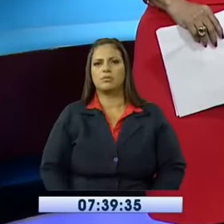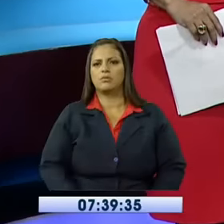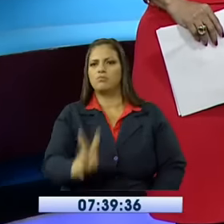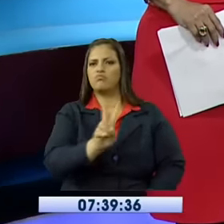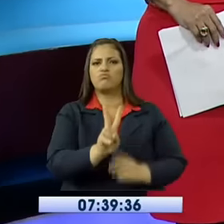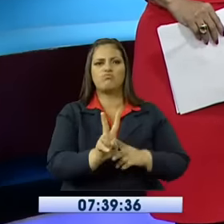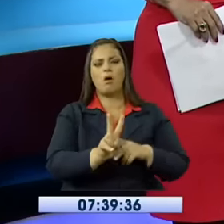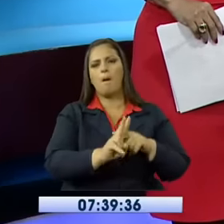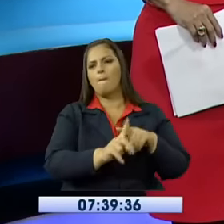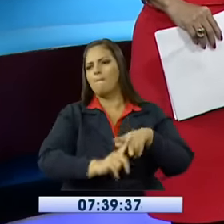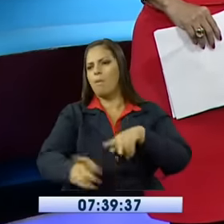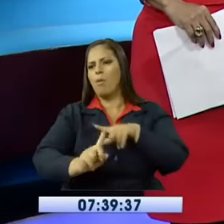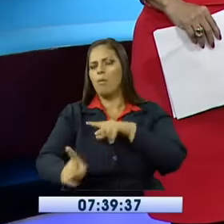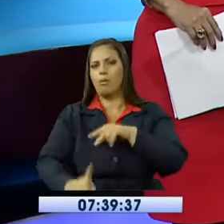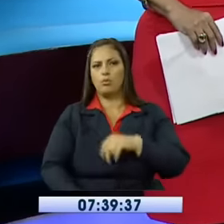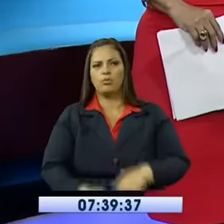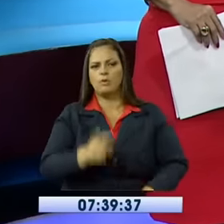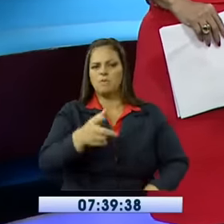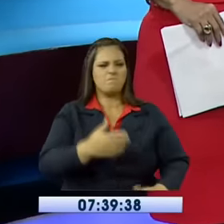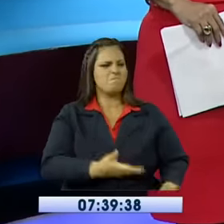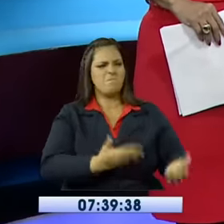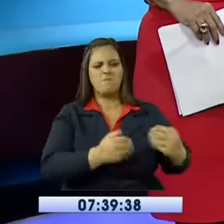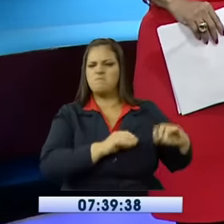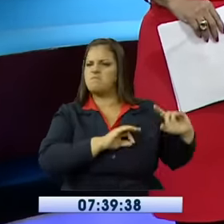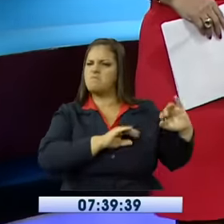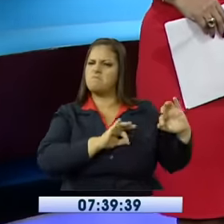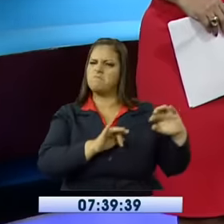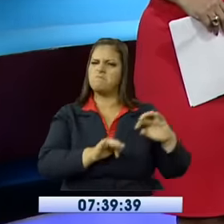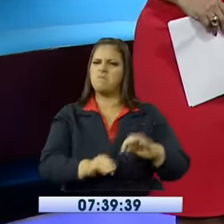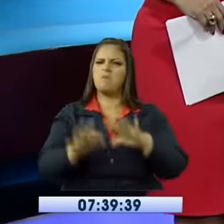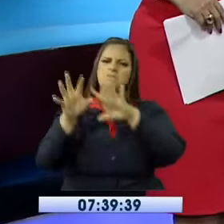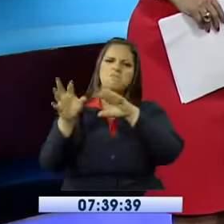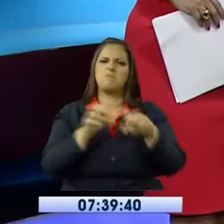capturar a uno de los presuntos agresores. Veamos.